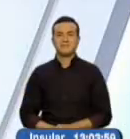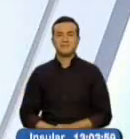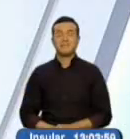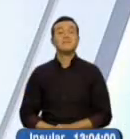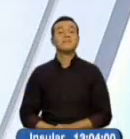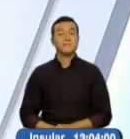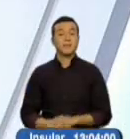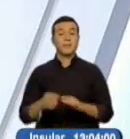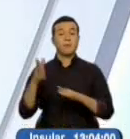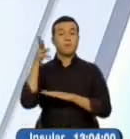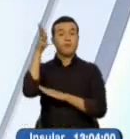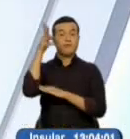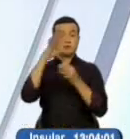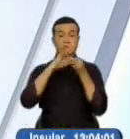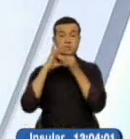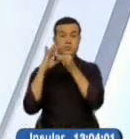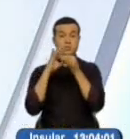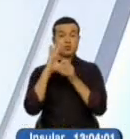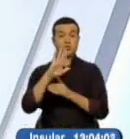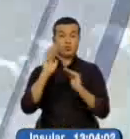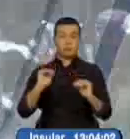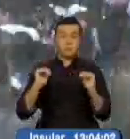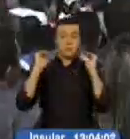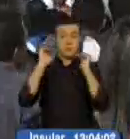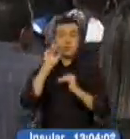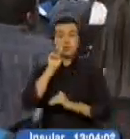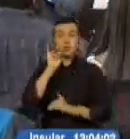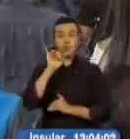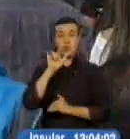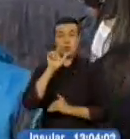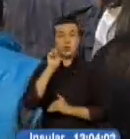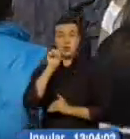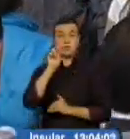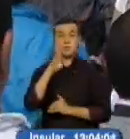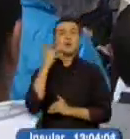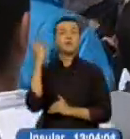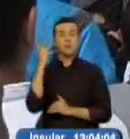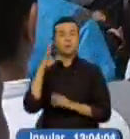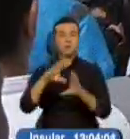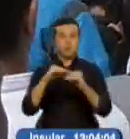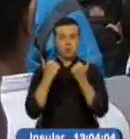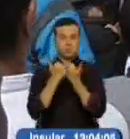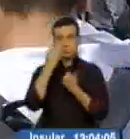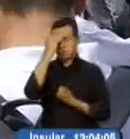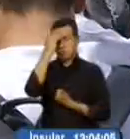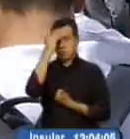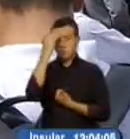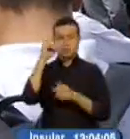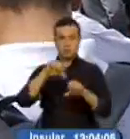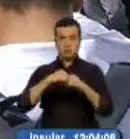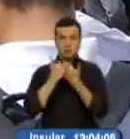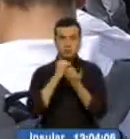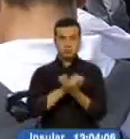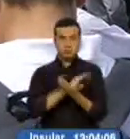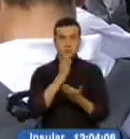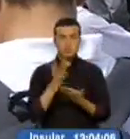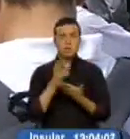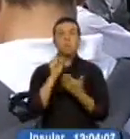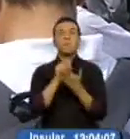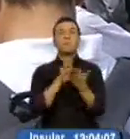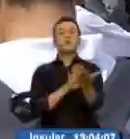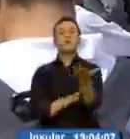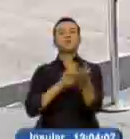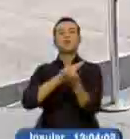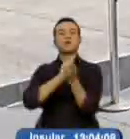Y la red de maestros, a través de su titular, Wilmer Santa Cruz, entregó a la Comisión de Educación de la Asamblea Nacional un proyecto